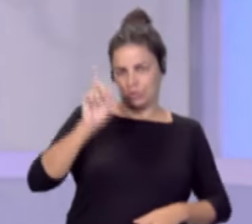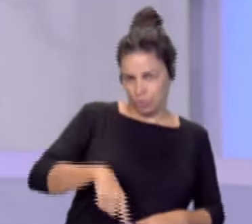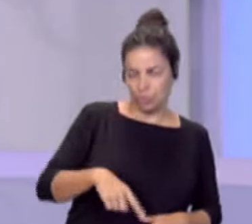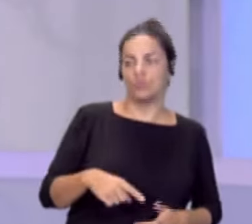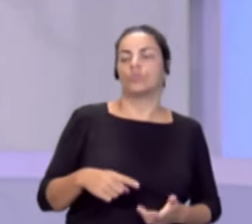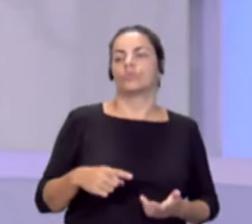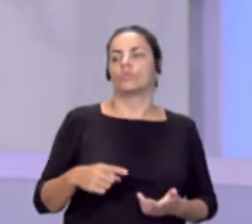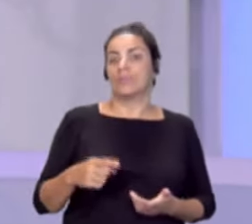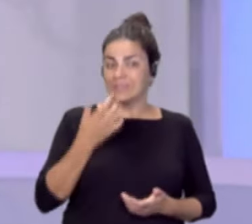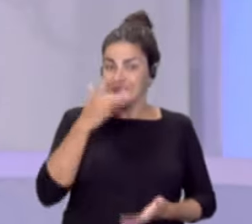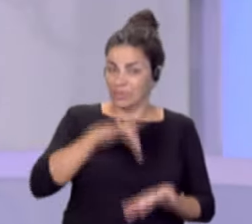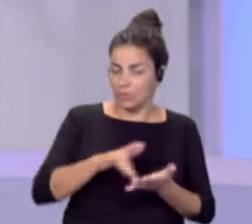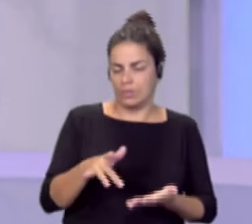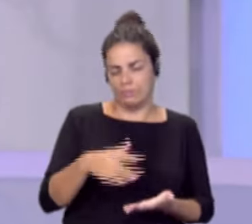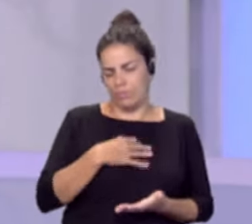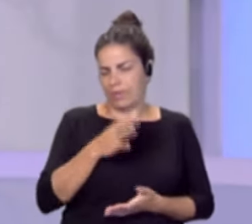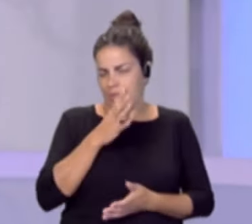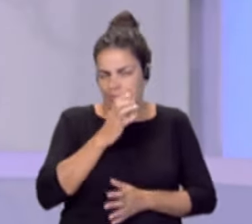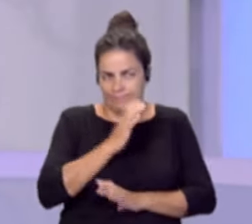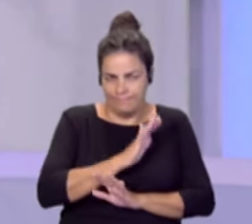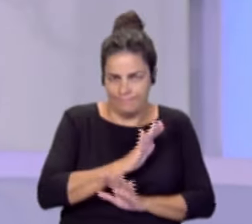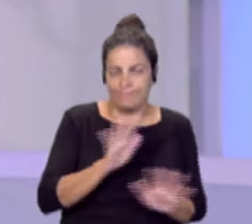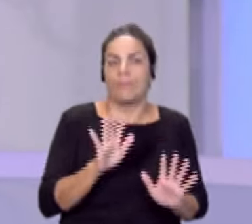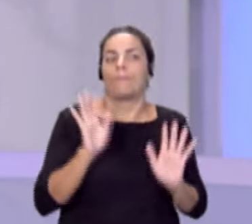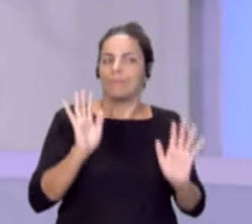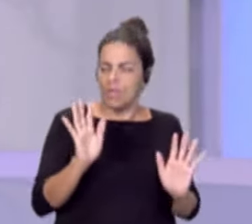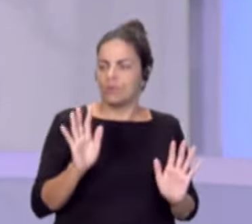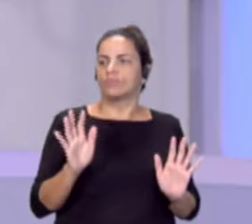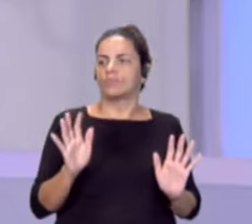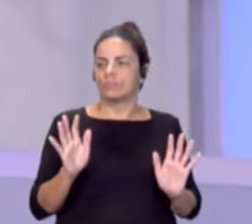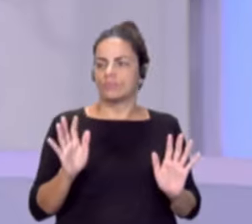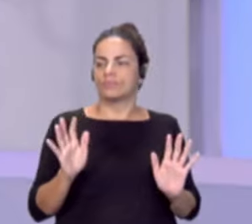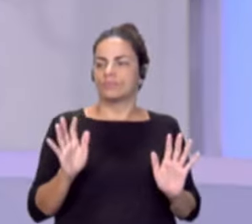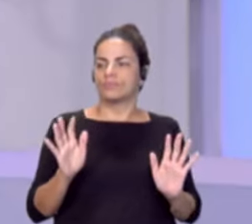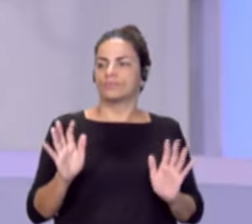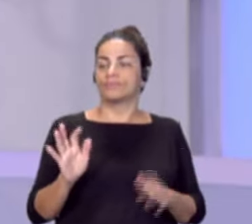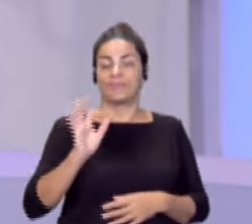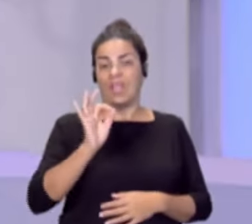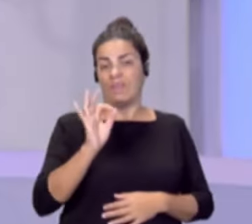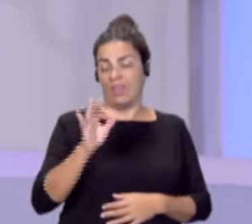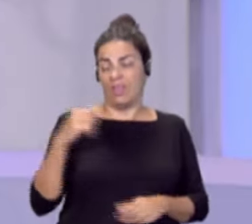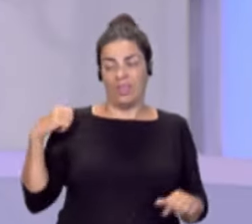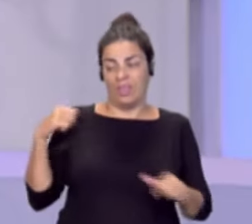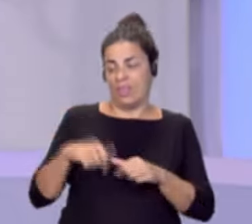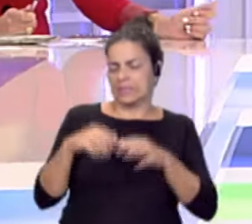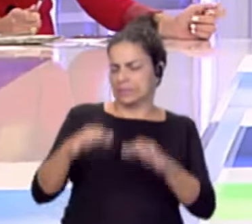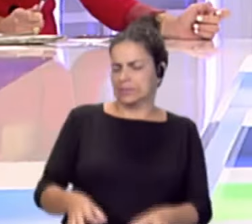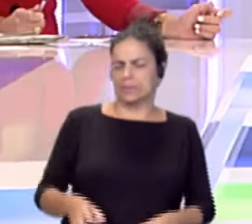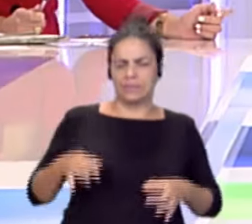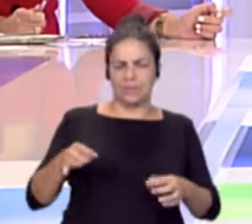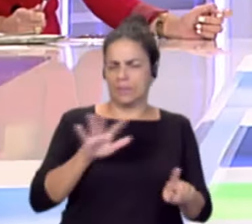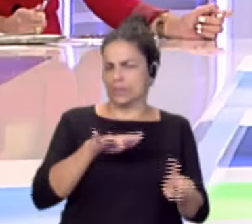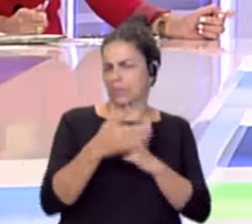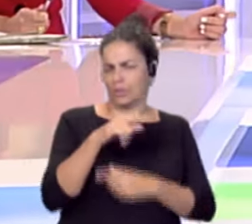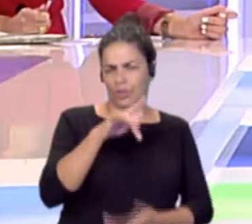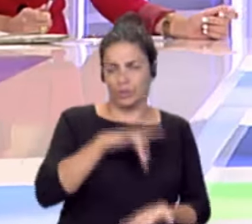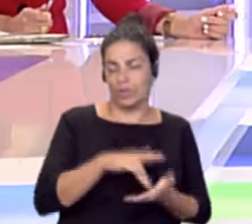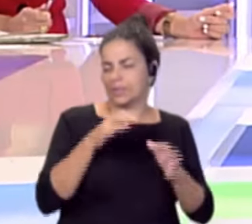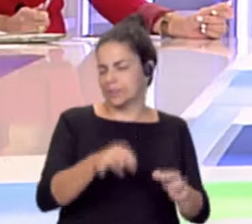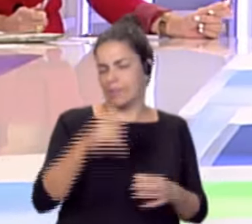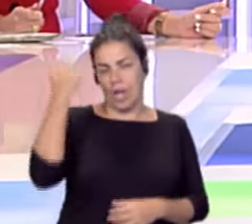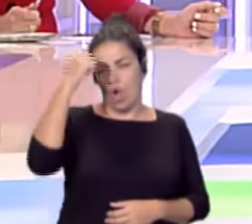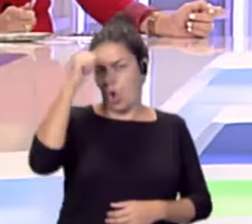Entonces, es cierto que siempre se han dado este tipo de acciones, siempre son los hombres